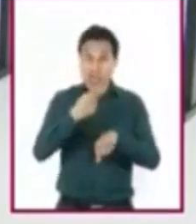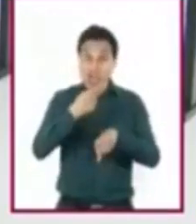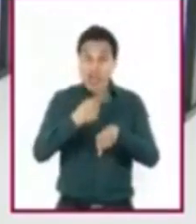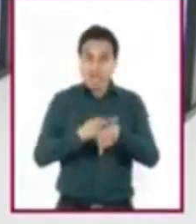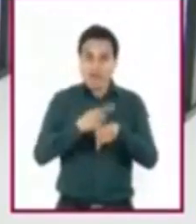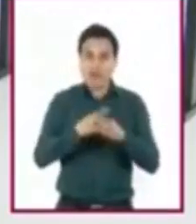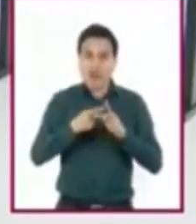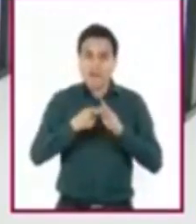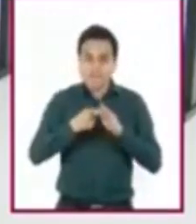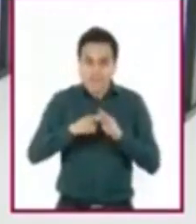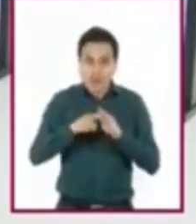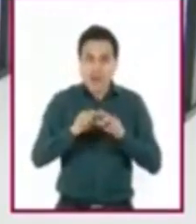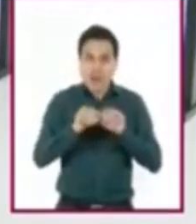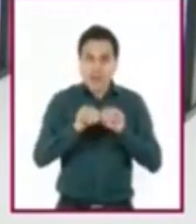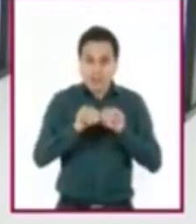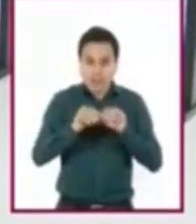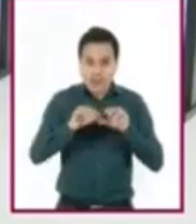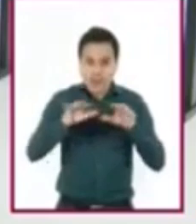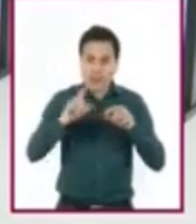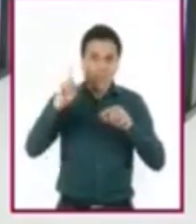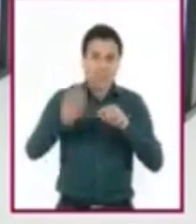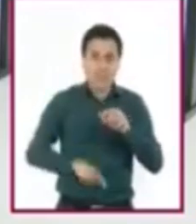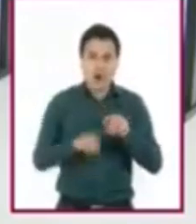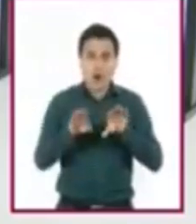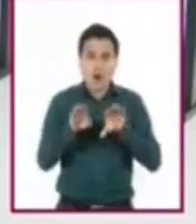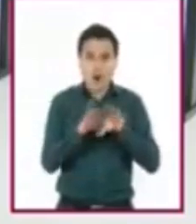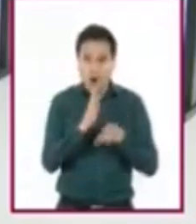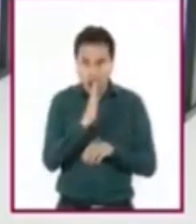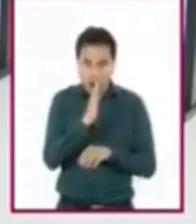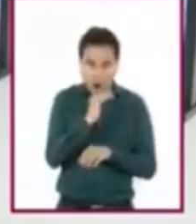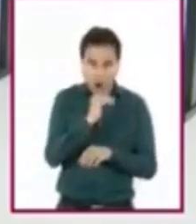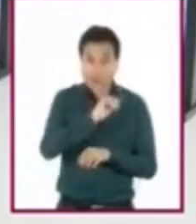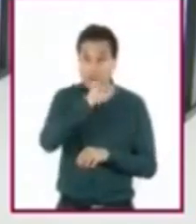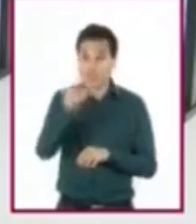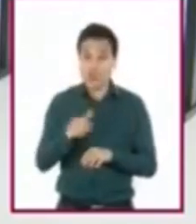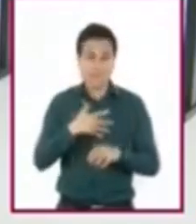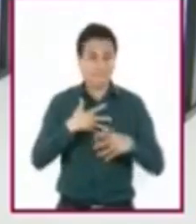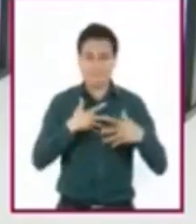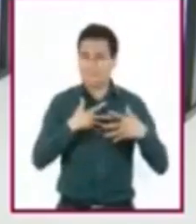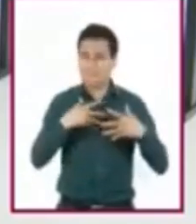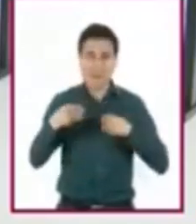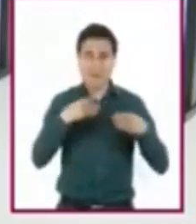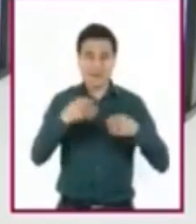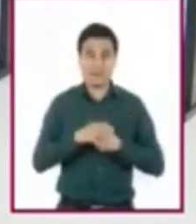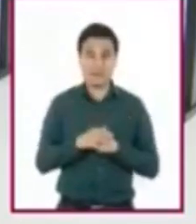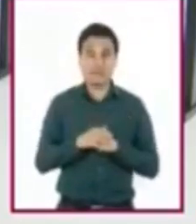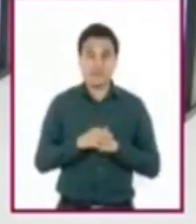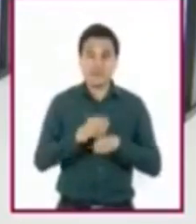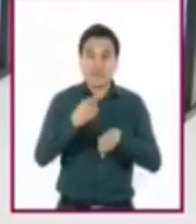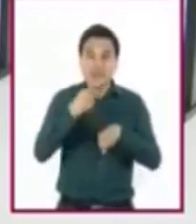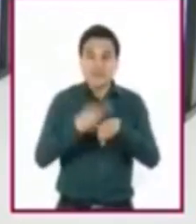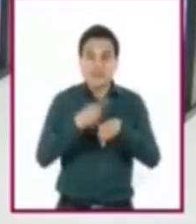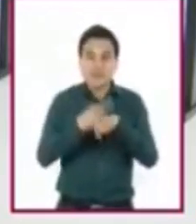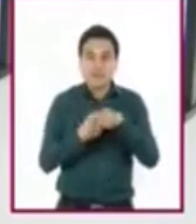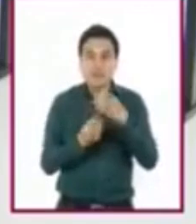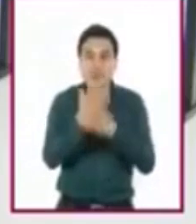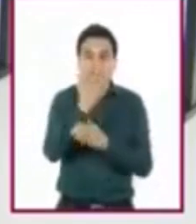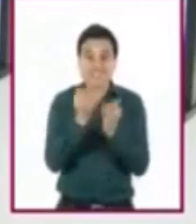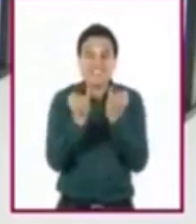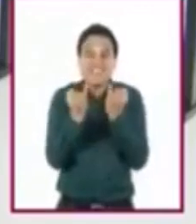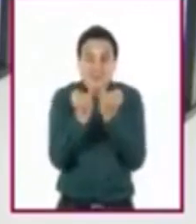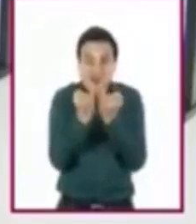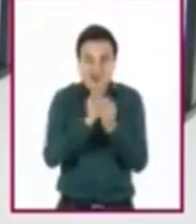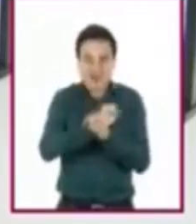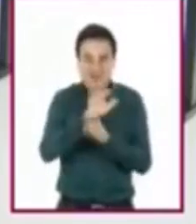combatirla y que terminó propagándose a toda la población. Así es, una enfermedad nueva como la que estamos viviendo